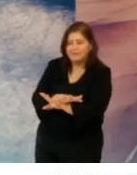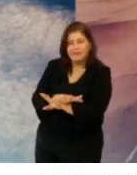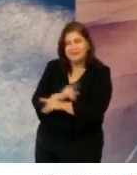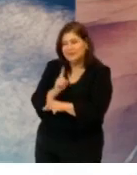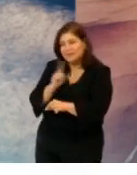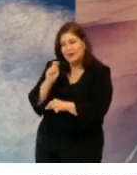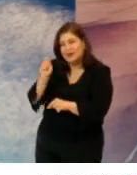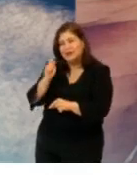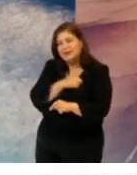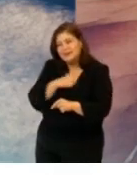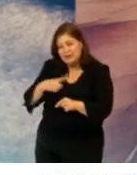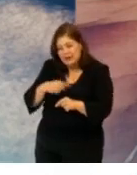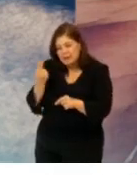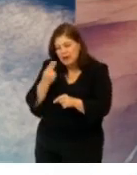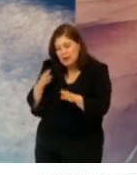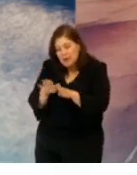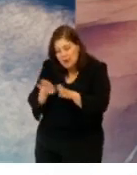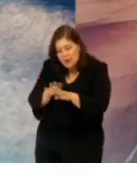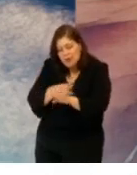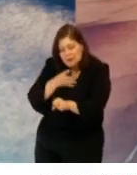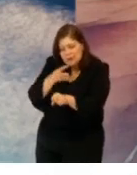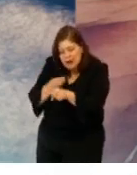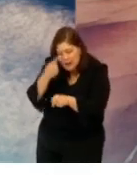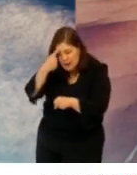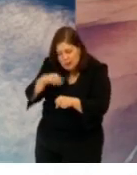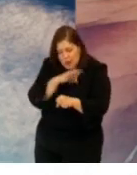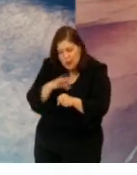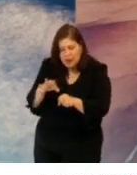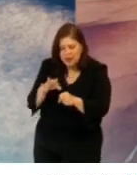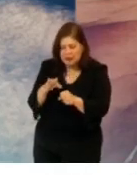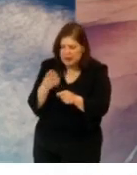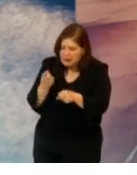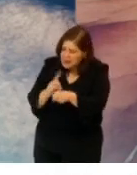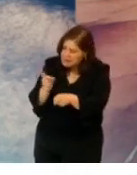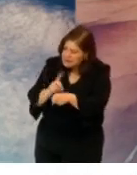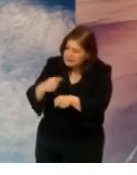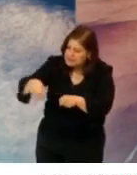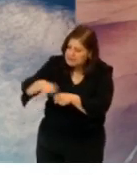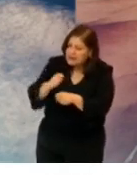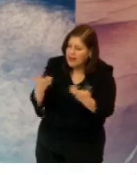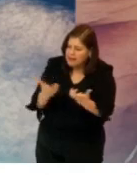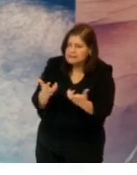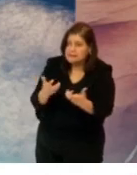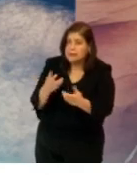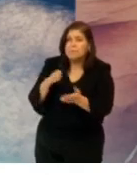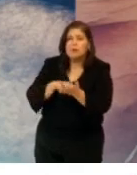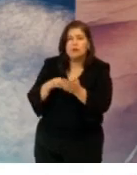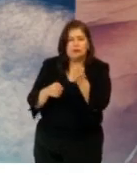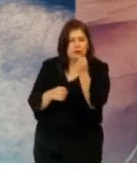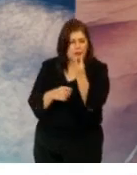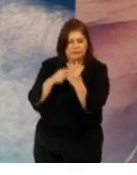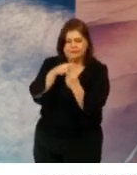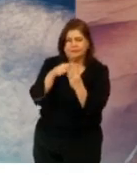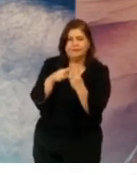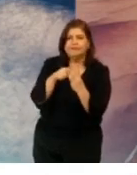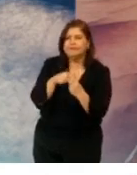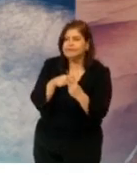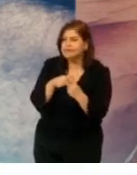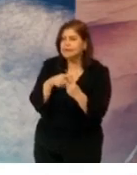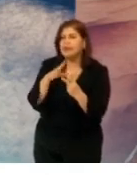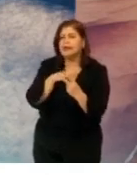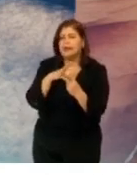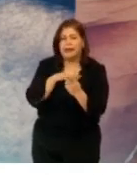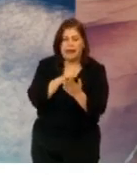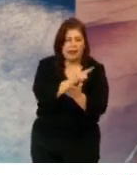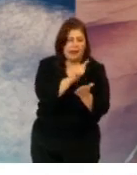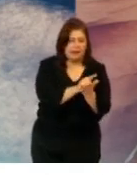en el poder de lo cotidiano. A ver, pongamos dos casos. México, si usted pone a leer la